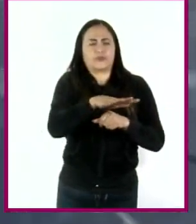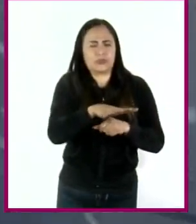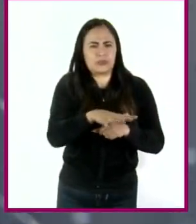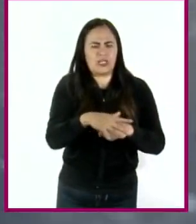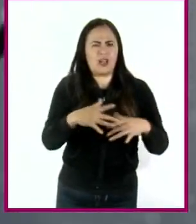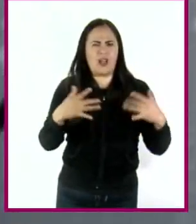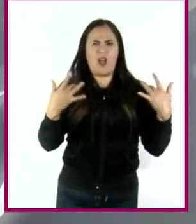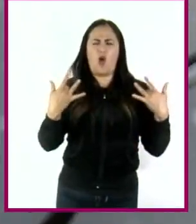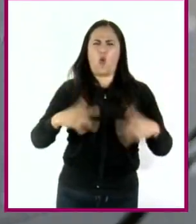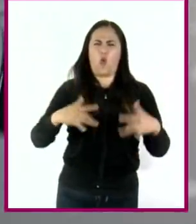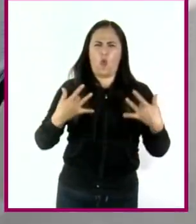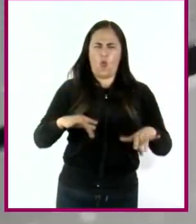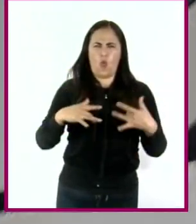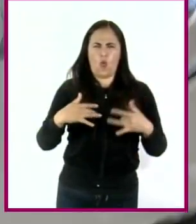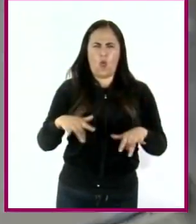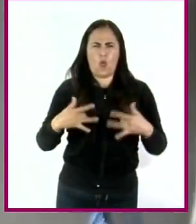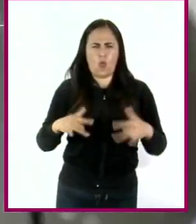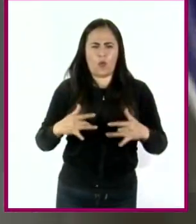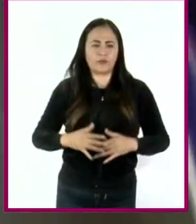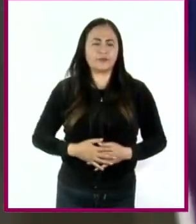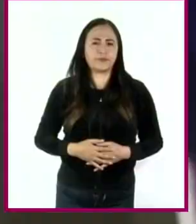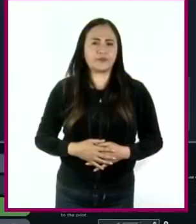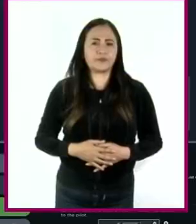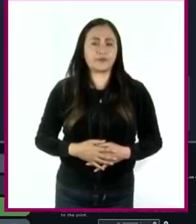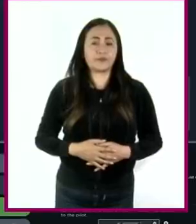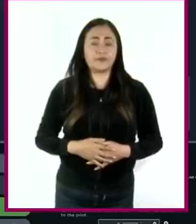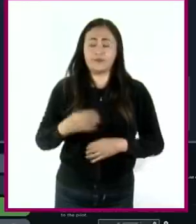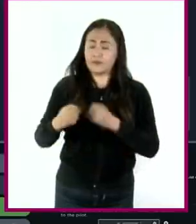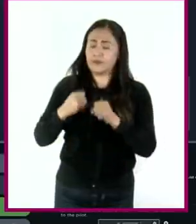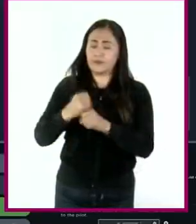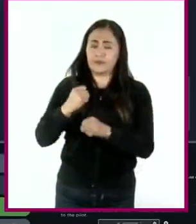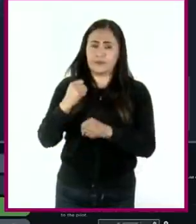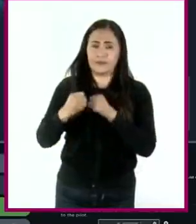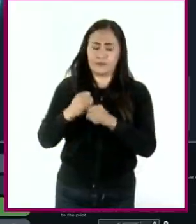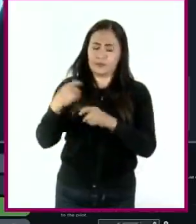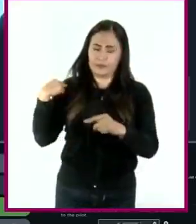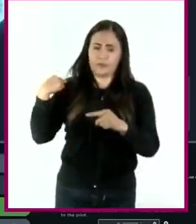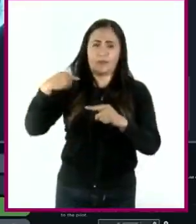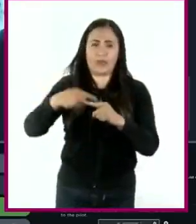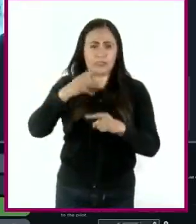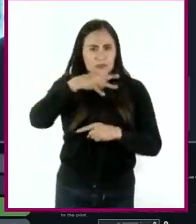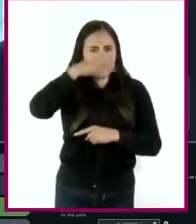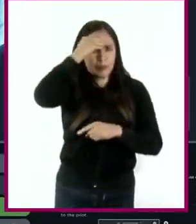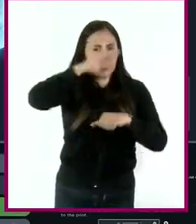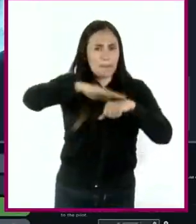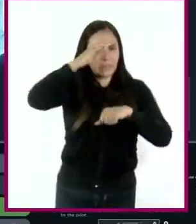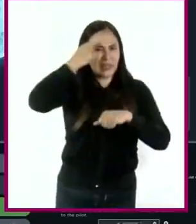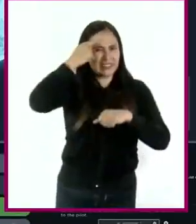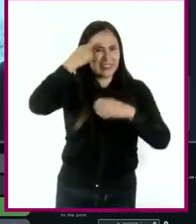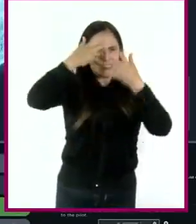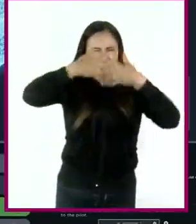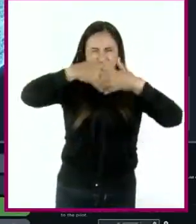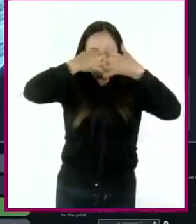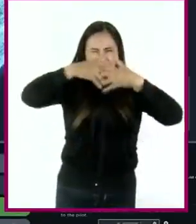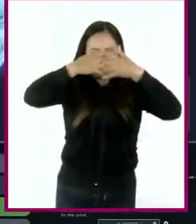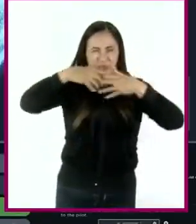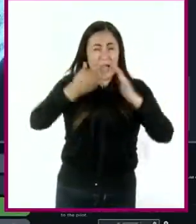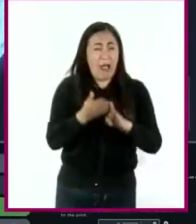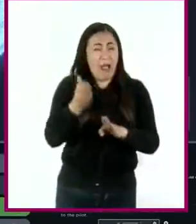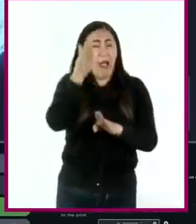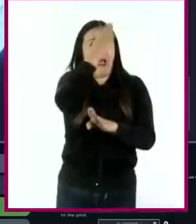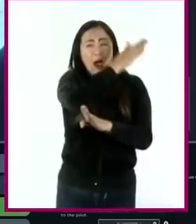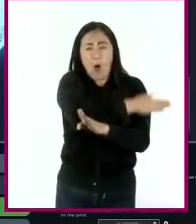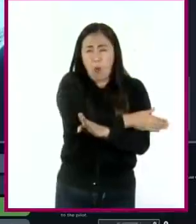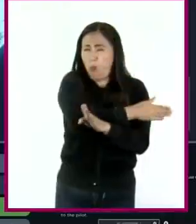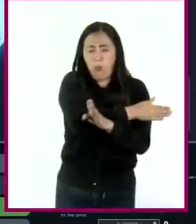¡ay, me duele! En las últimas décadas se ha aprendido más acerca del cerebro que en casi toda la historia